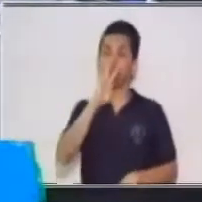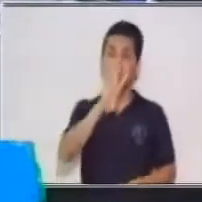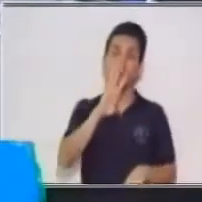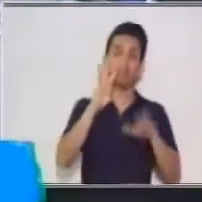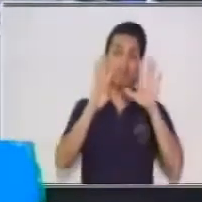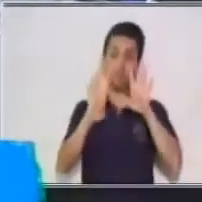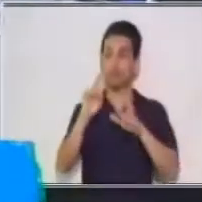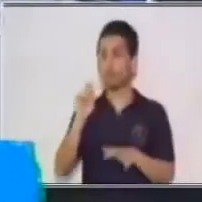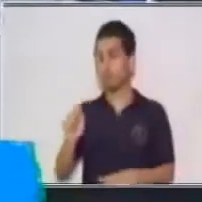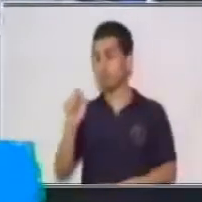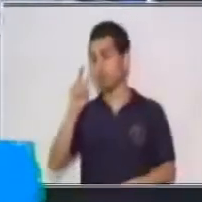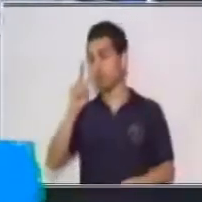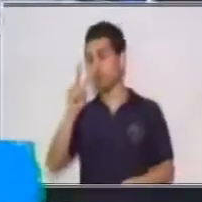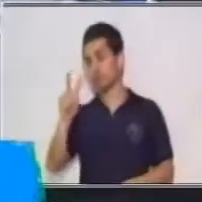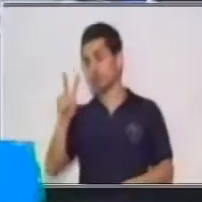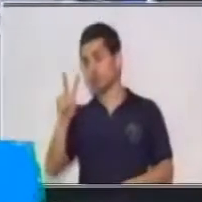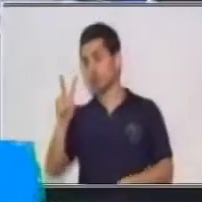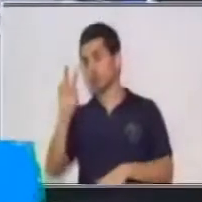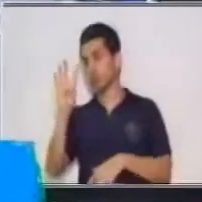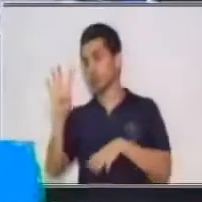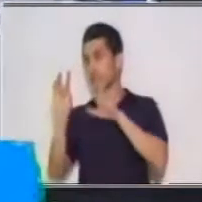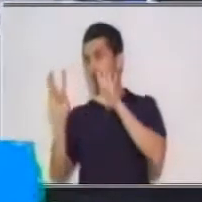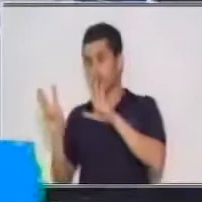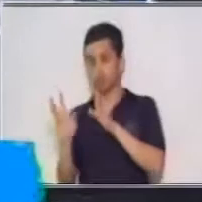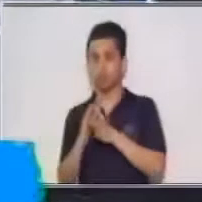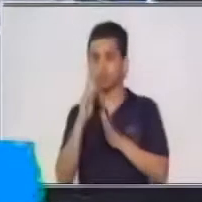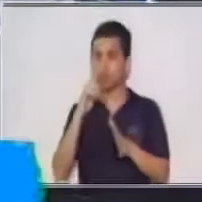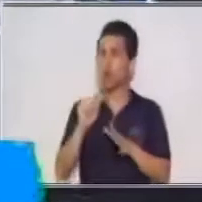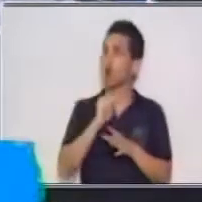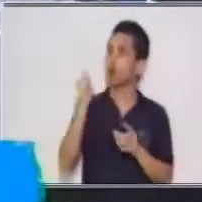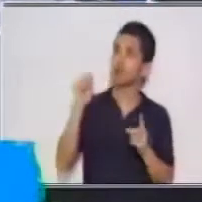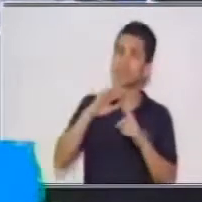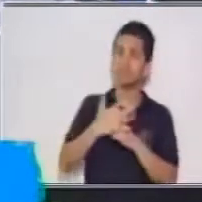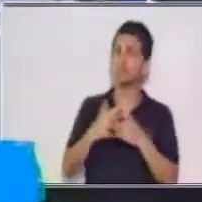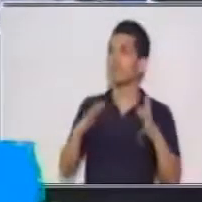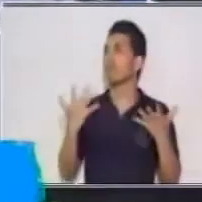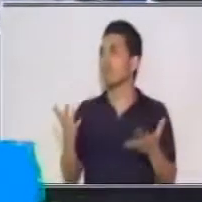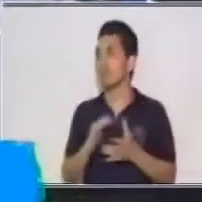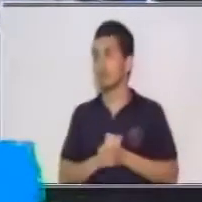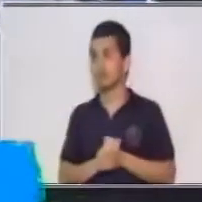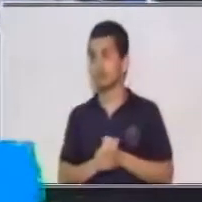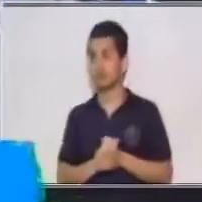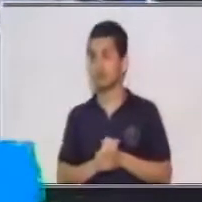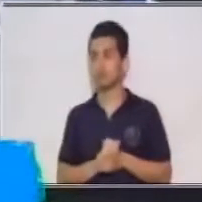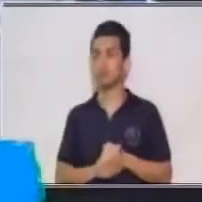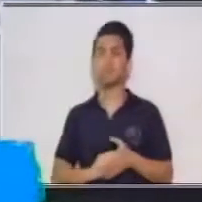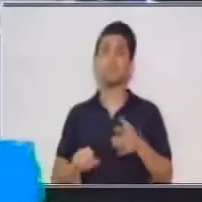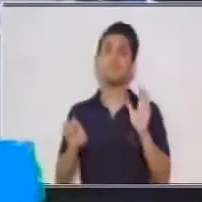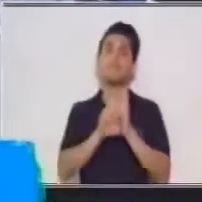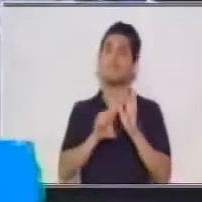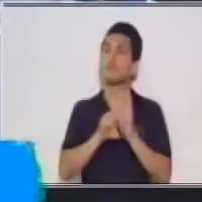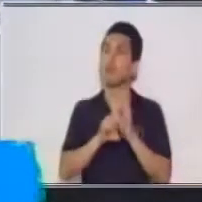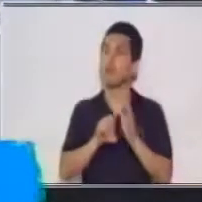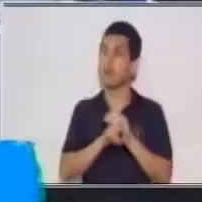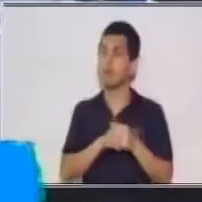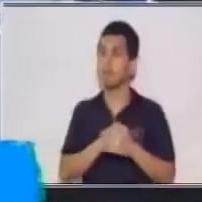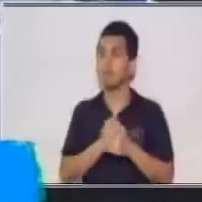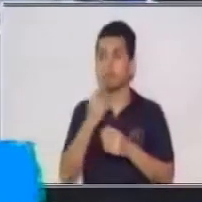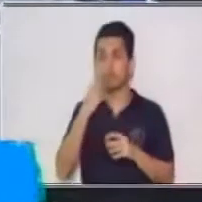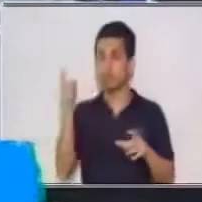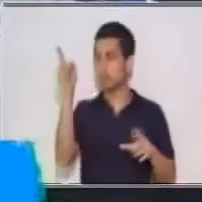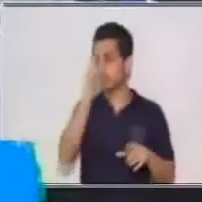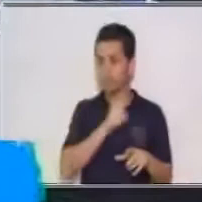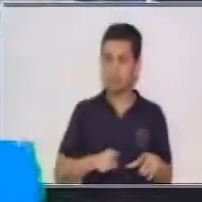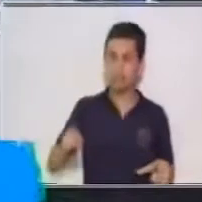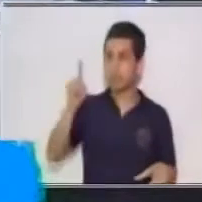94.248. ¿En qué otras situaciones lo puedes aplicar? Por ejemplo, ¿te recuerdas cómo tomamos la medida para hacer nuestro círculo si